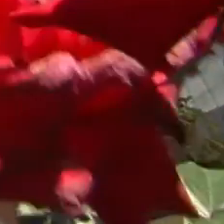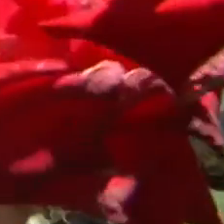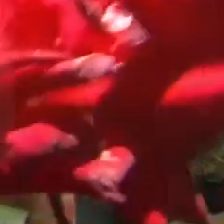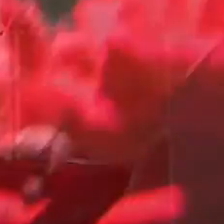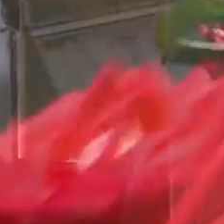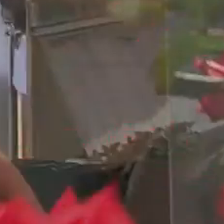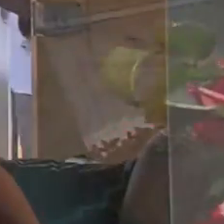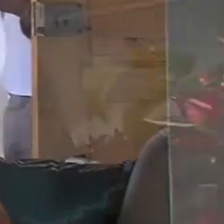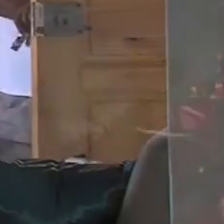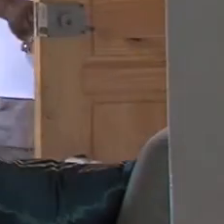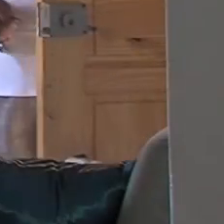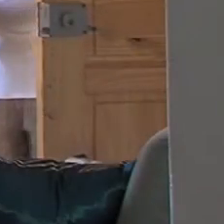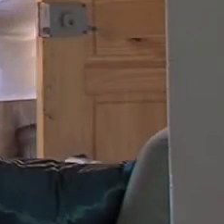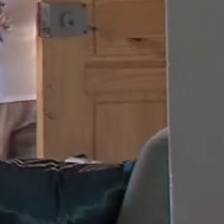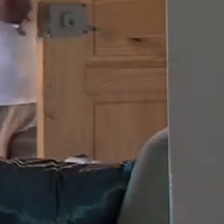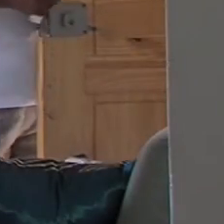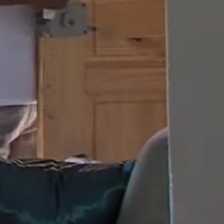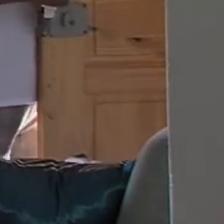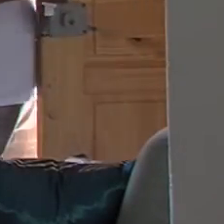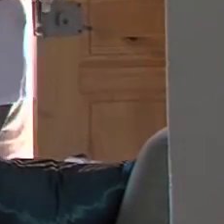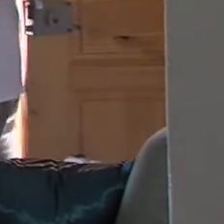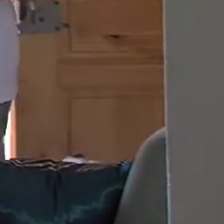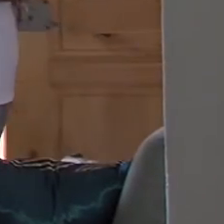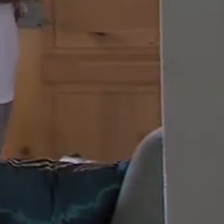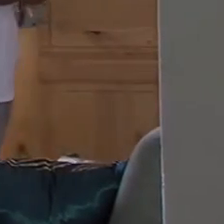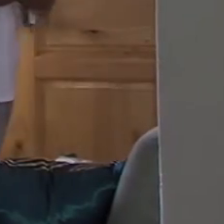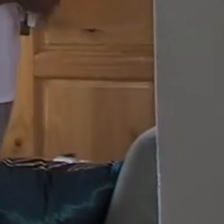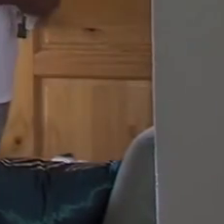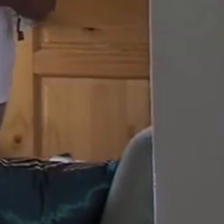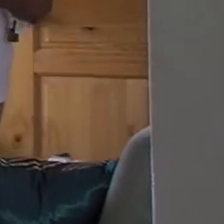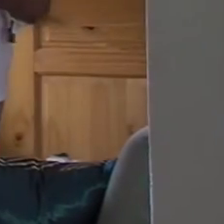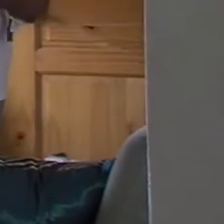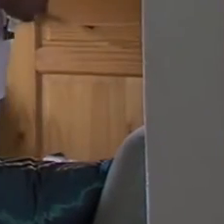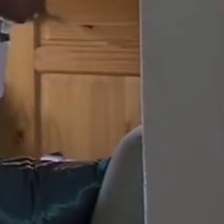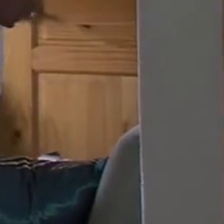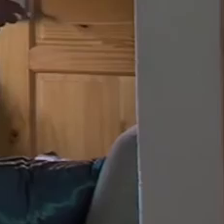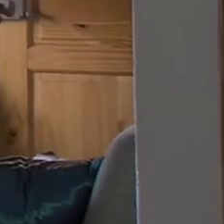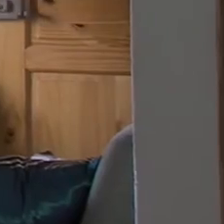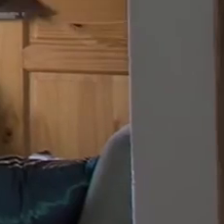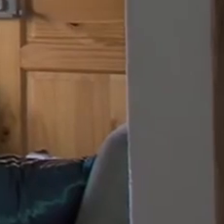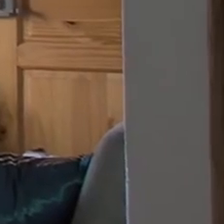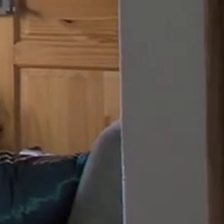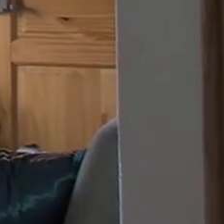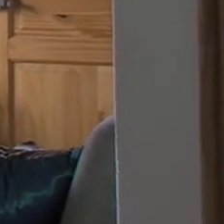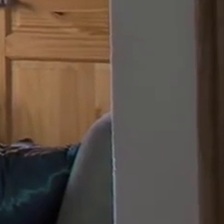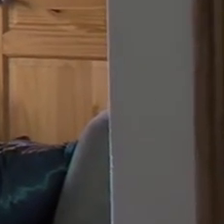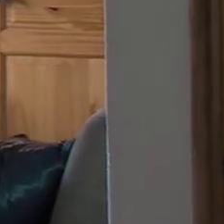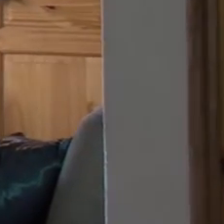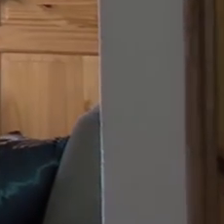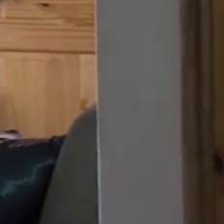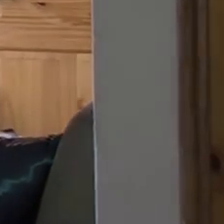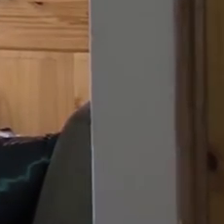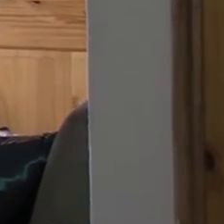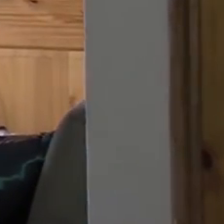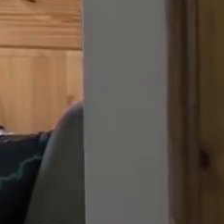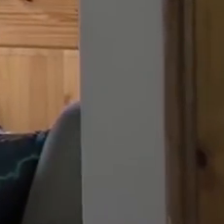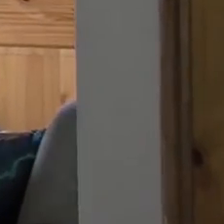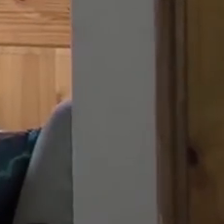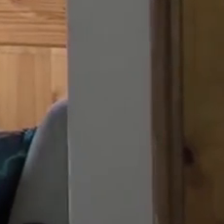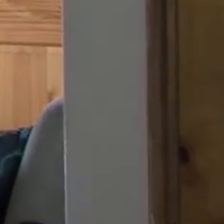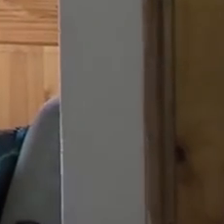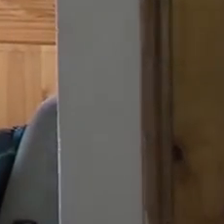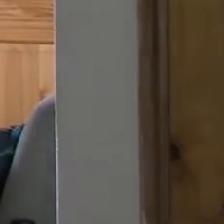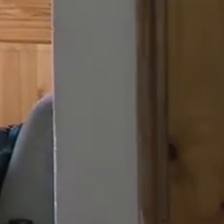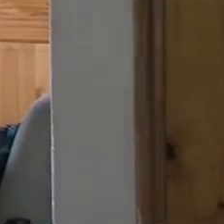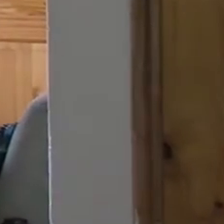la urbanización se llama vettel la segunda tengo 20 años de trabajar en el área